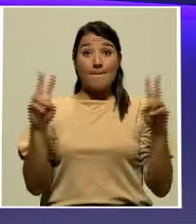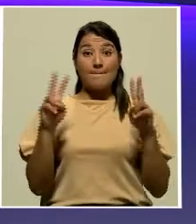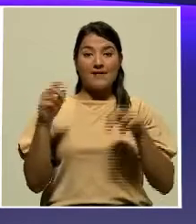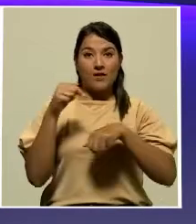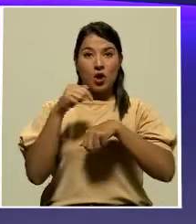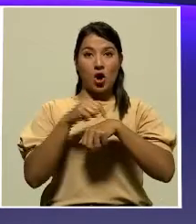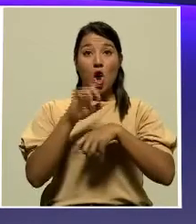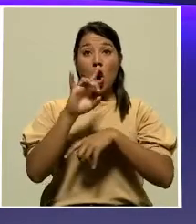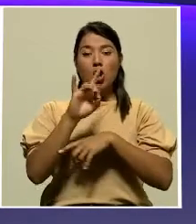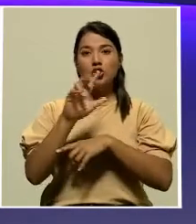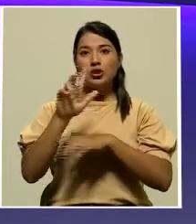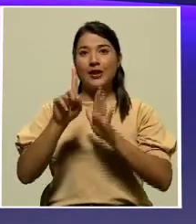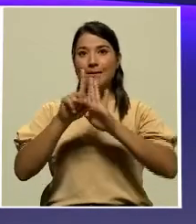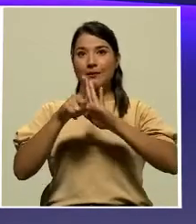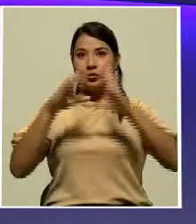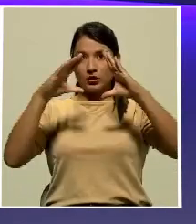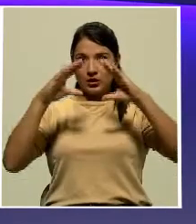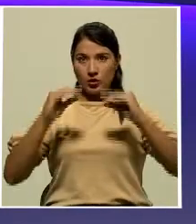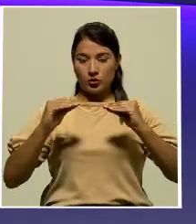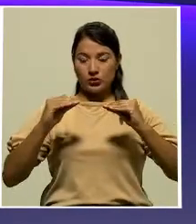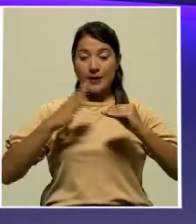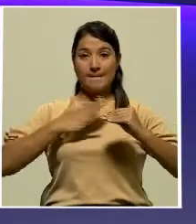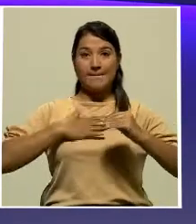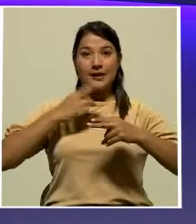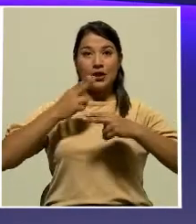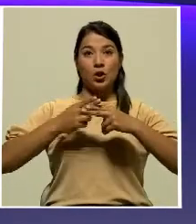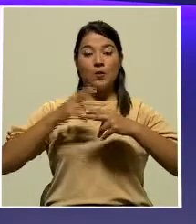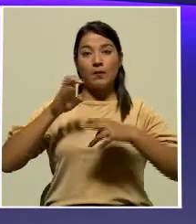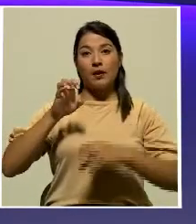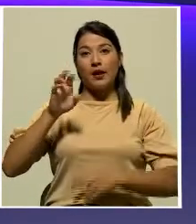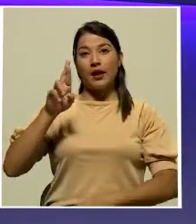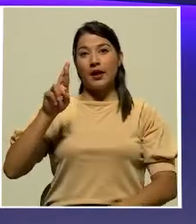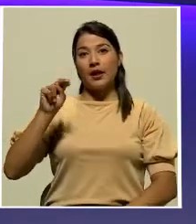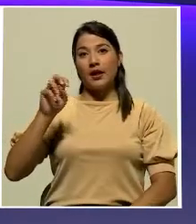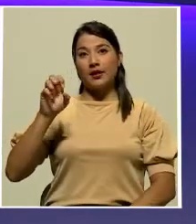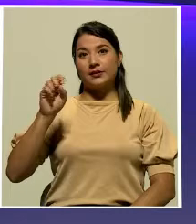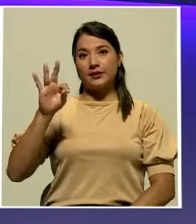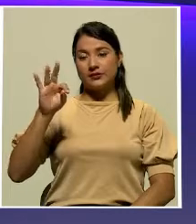8 de la noche con 3 minutos. Soy Ernesto Rivera.